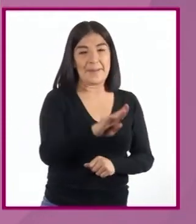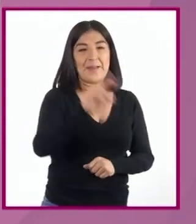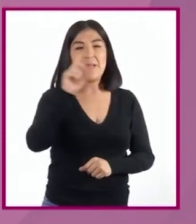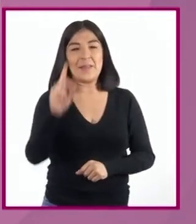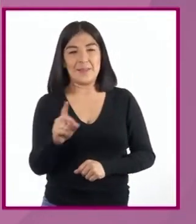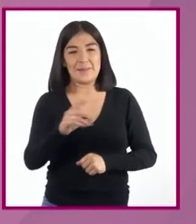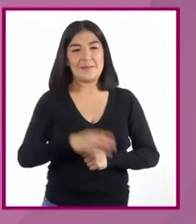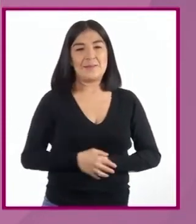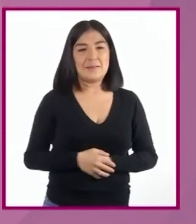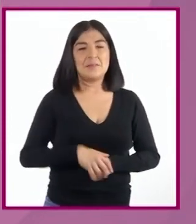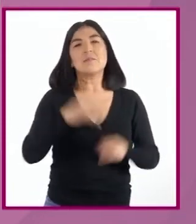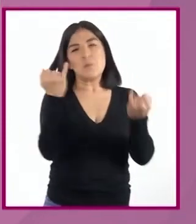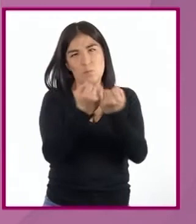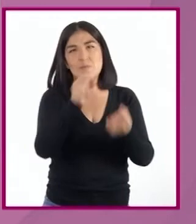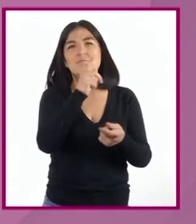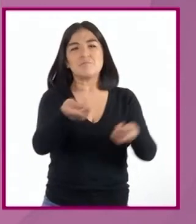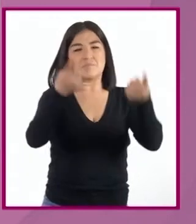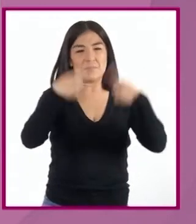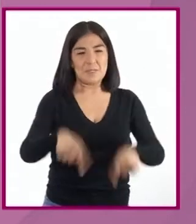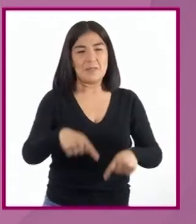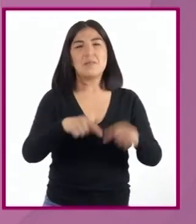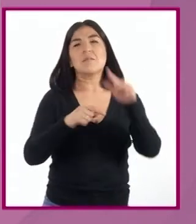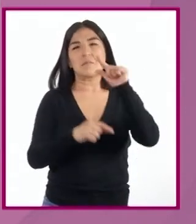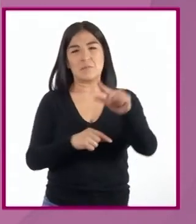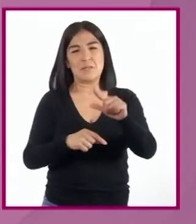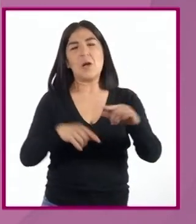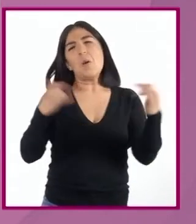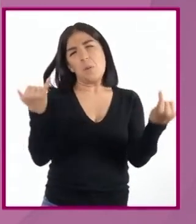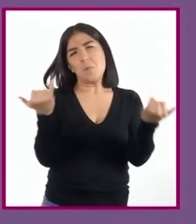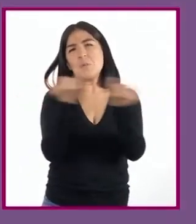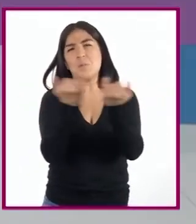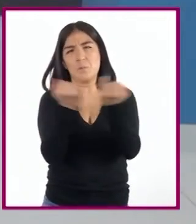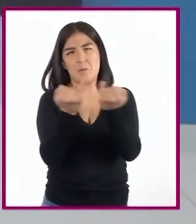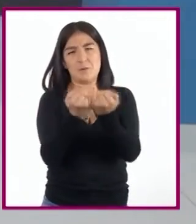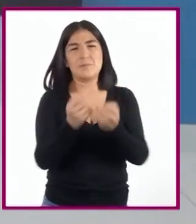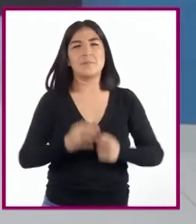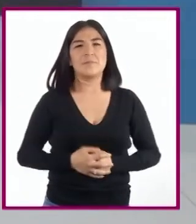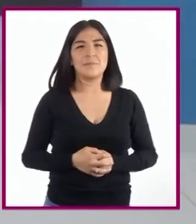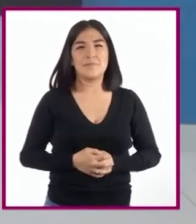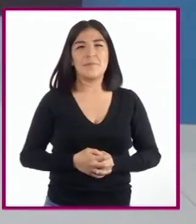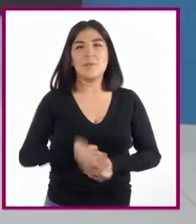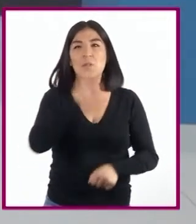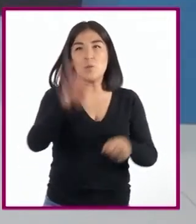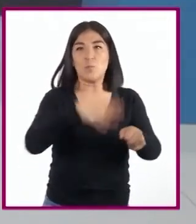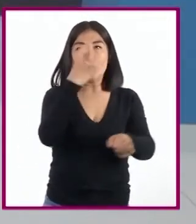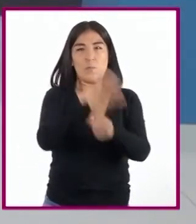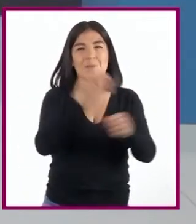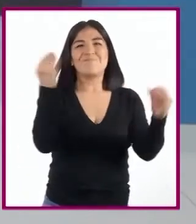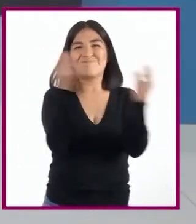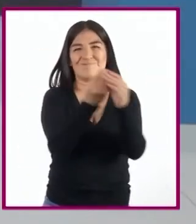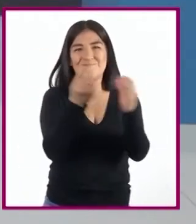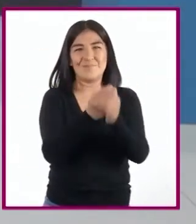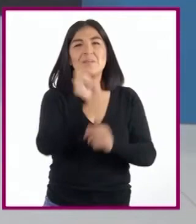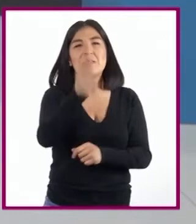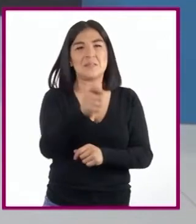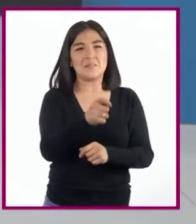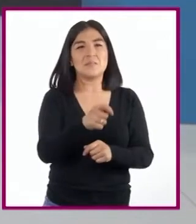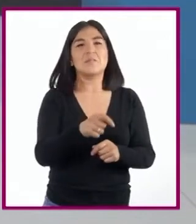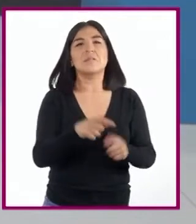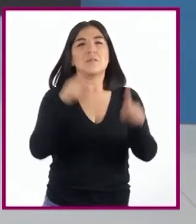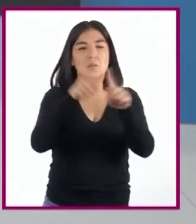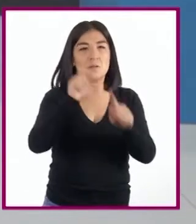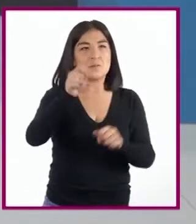Por consiguiente, también son congruentes o iguales. La cuarta propiedad nos indica que las